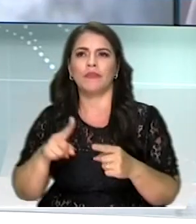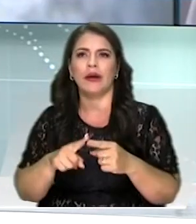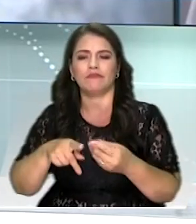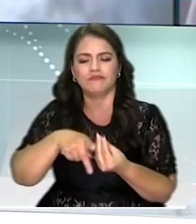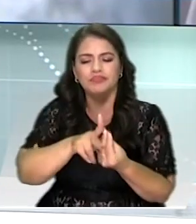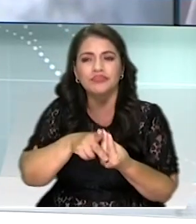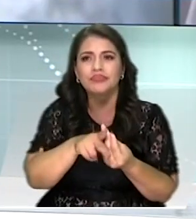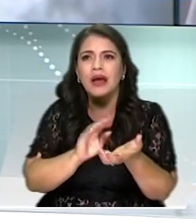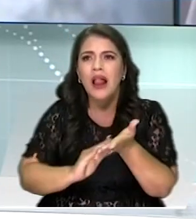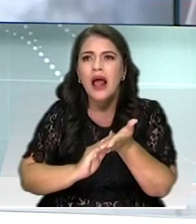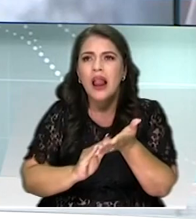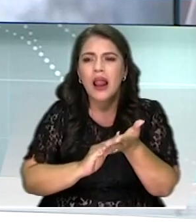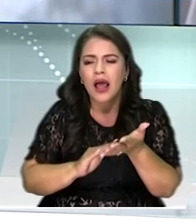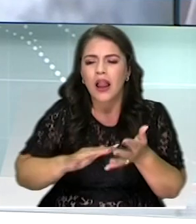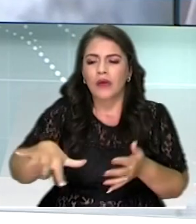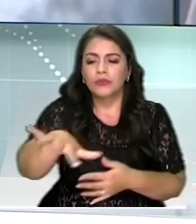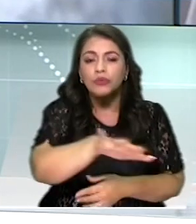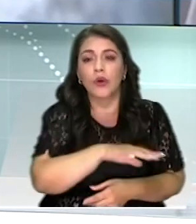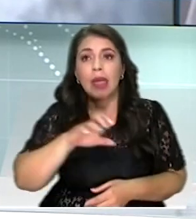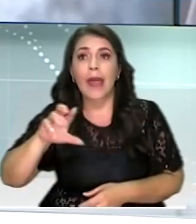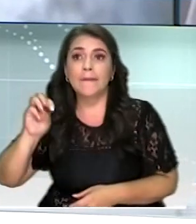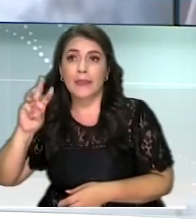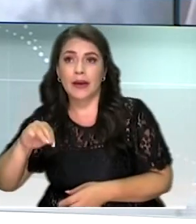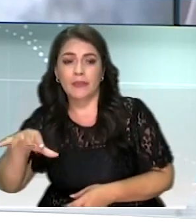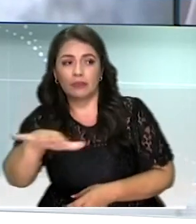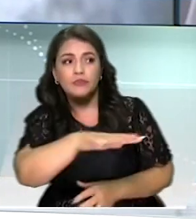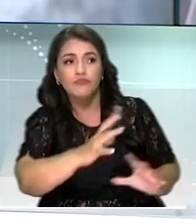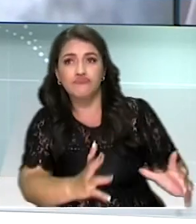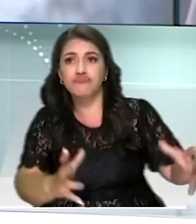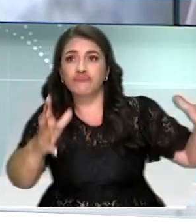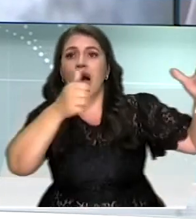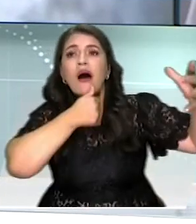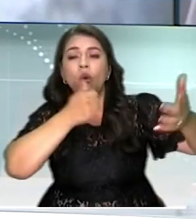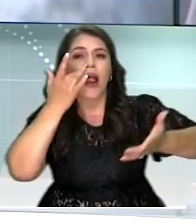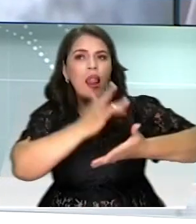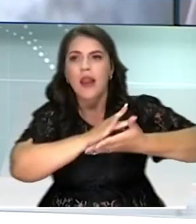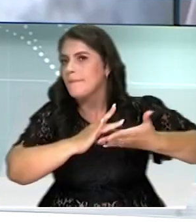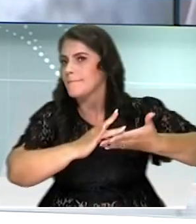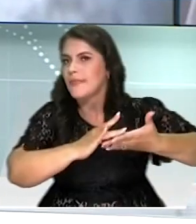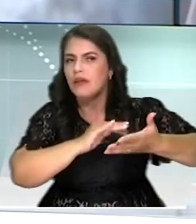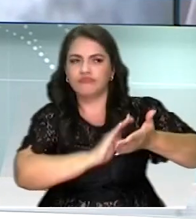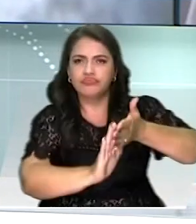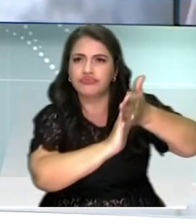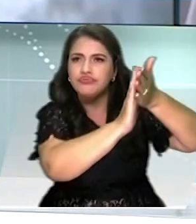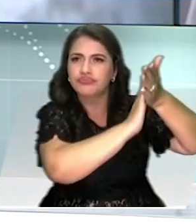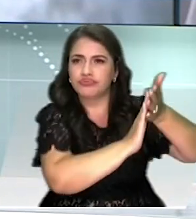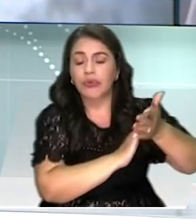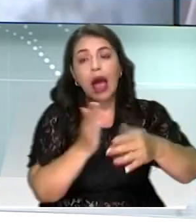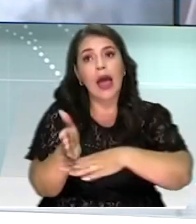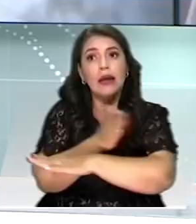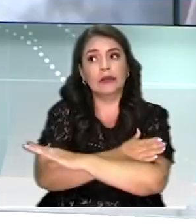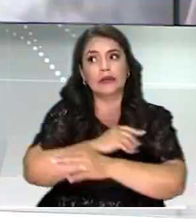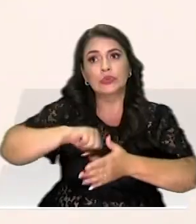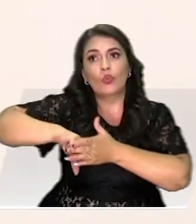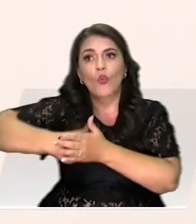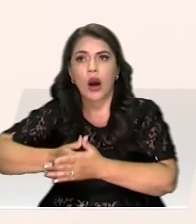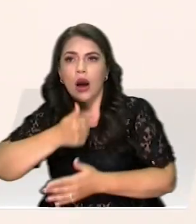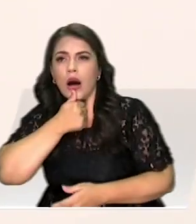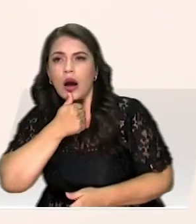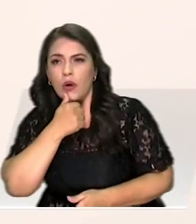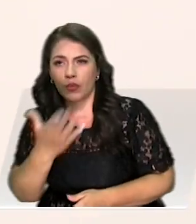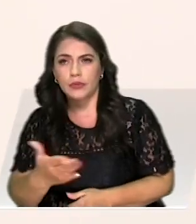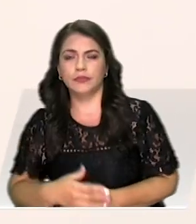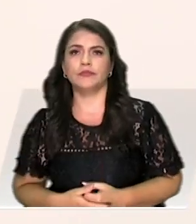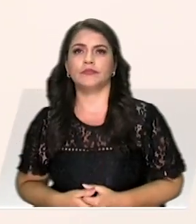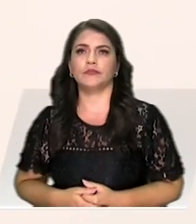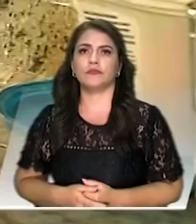que EPM realizará en una planta de potabilización. Atención a este informe para que se preparen con anticipación.